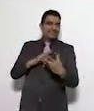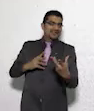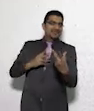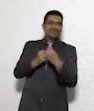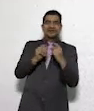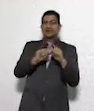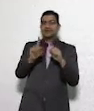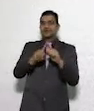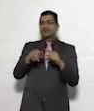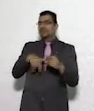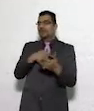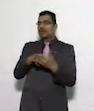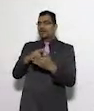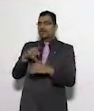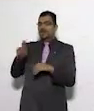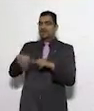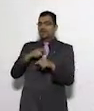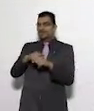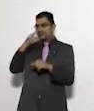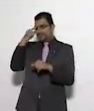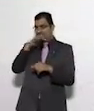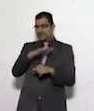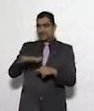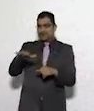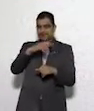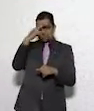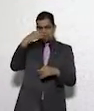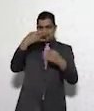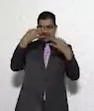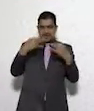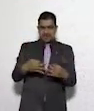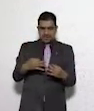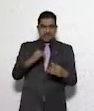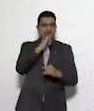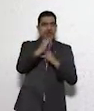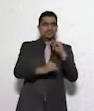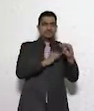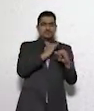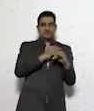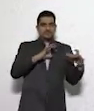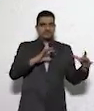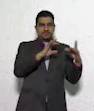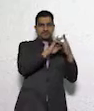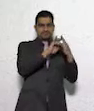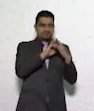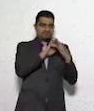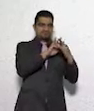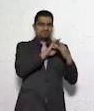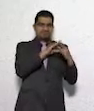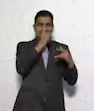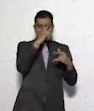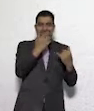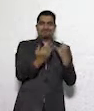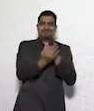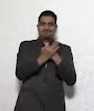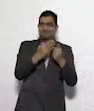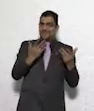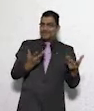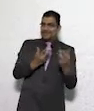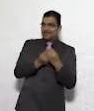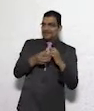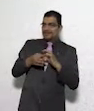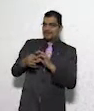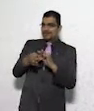actores nacionales y conocedores de la realidad de nuestro país e internacionales sabiendo que siempre es fructífero aprender